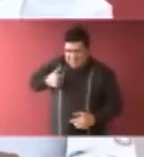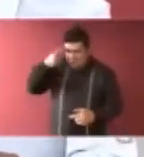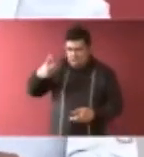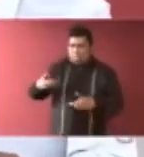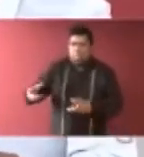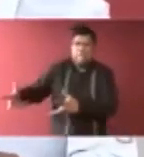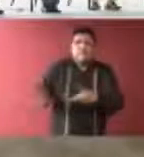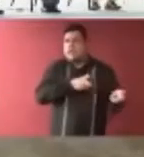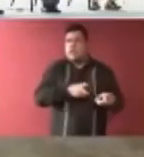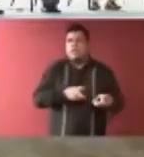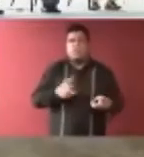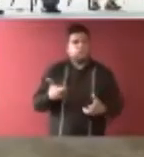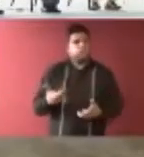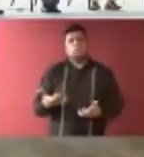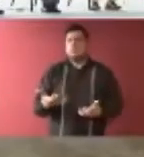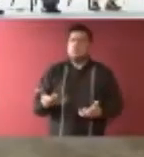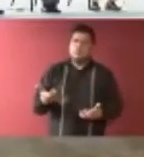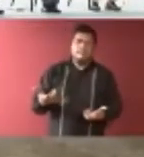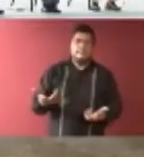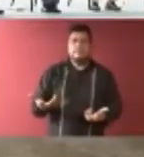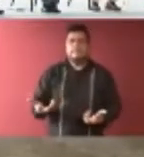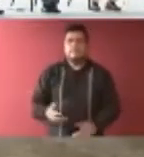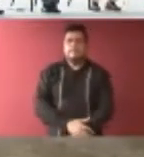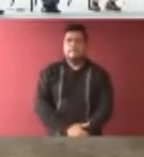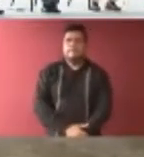robarse el dinero del presupuesto.